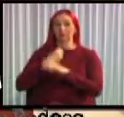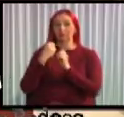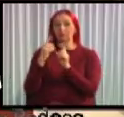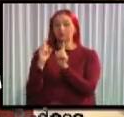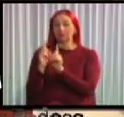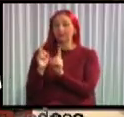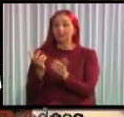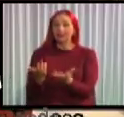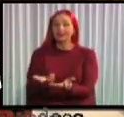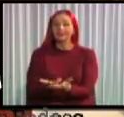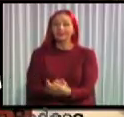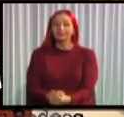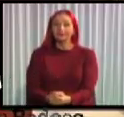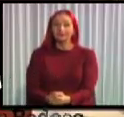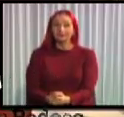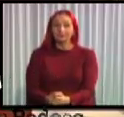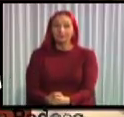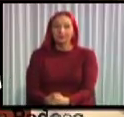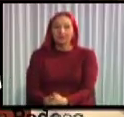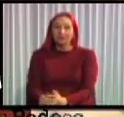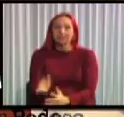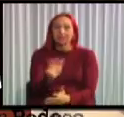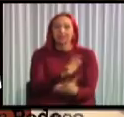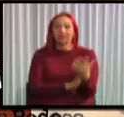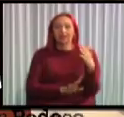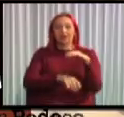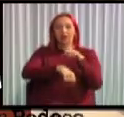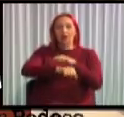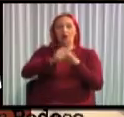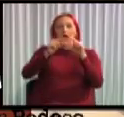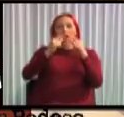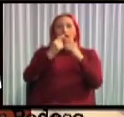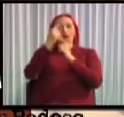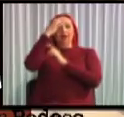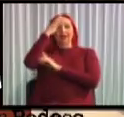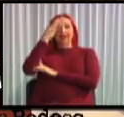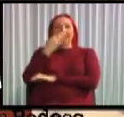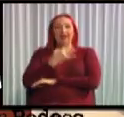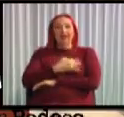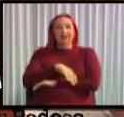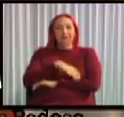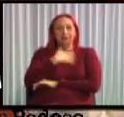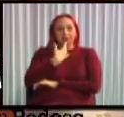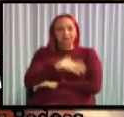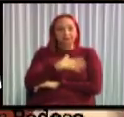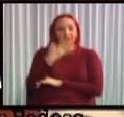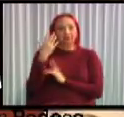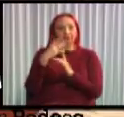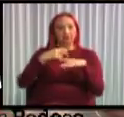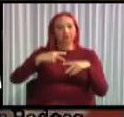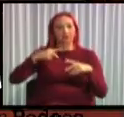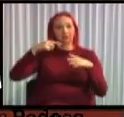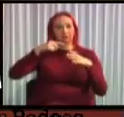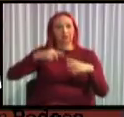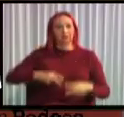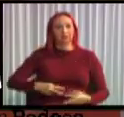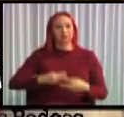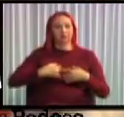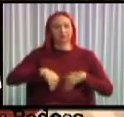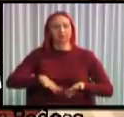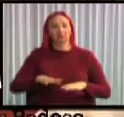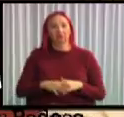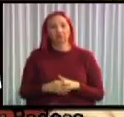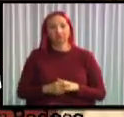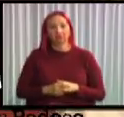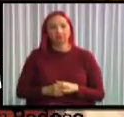también se descontrolaban. Hacían un gol en un clásico y creían que el gol de la vida y se